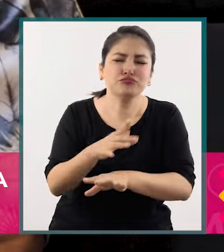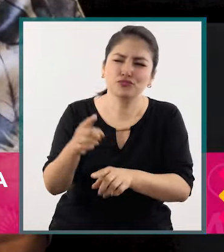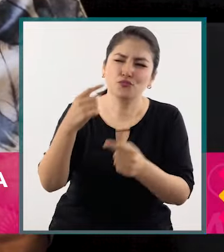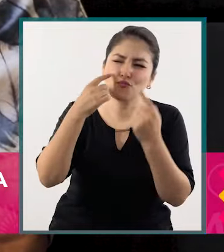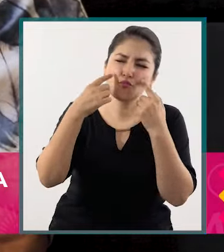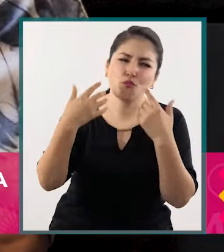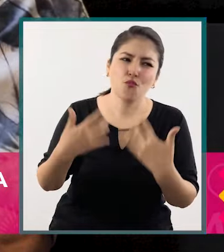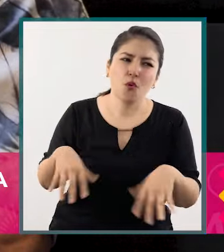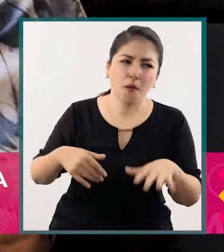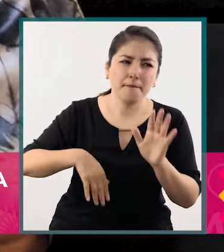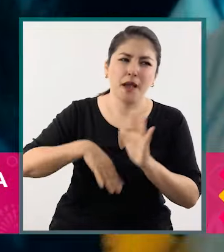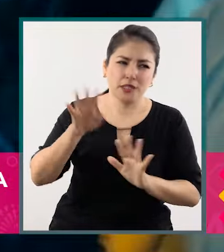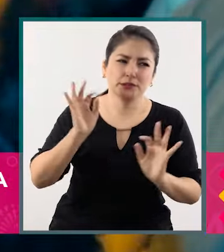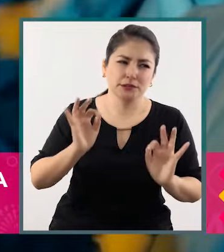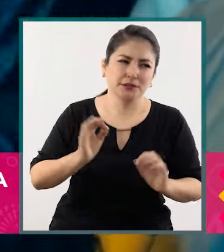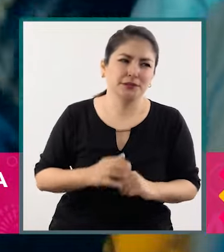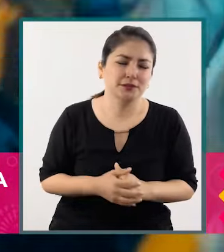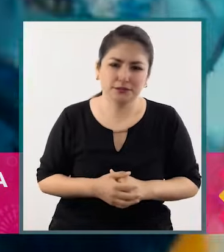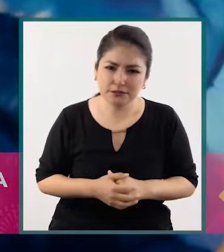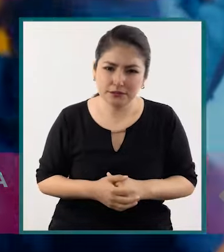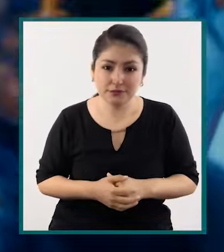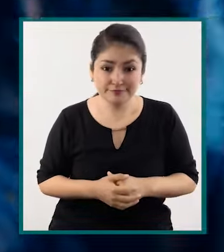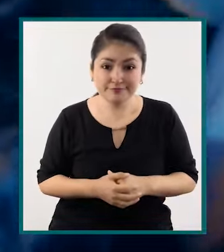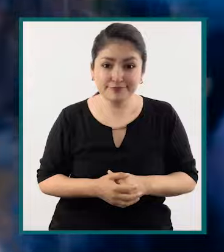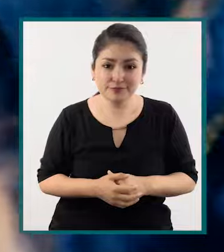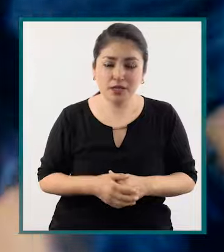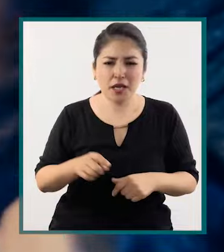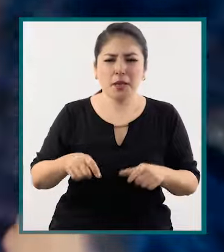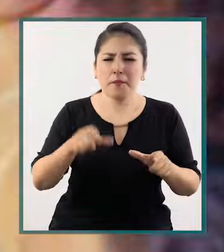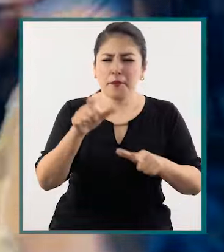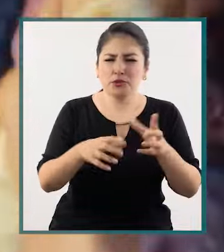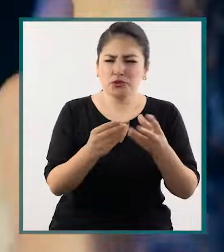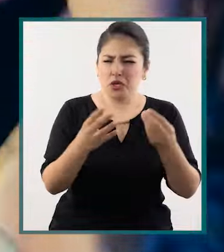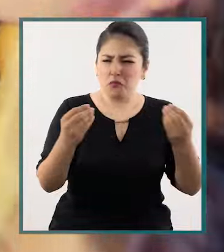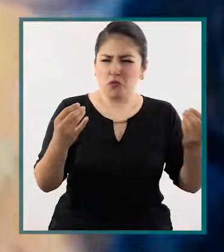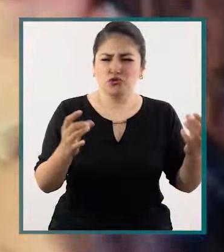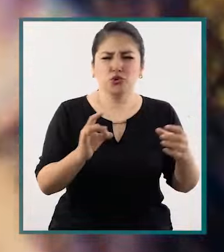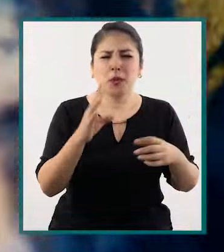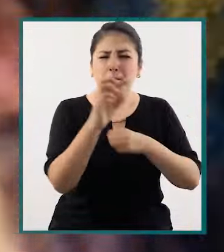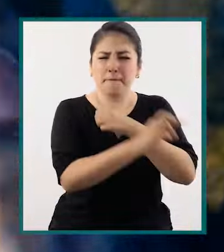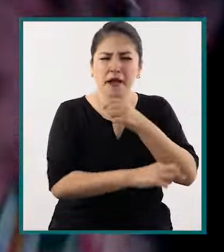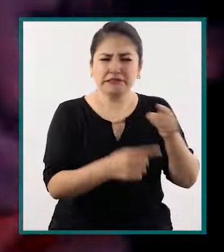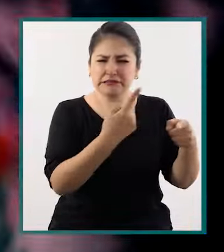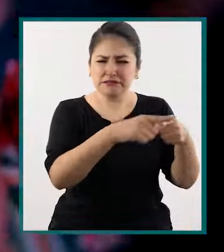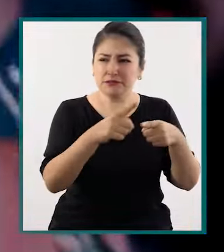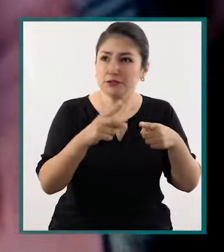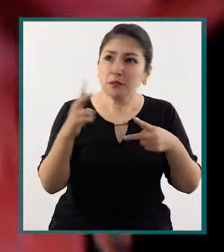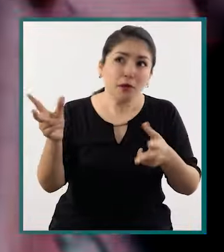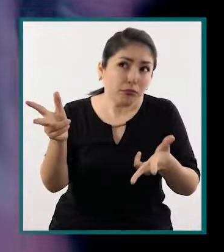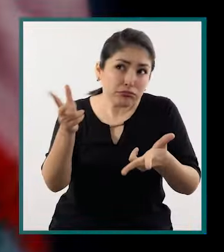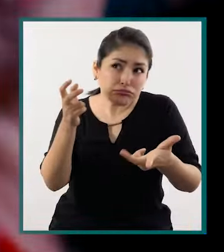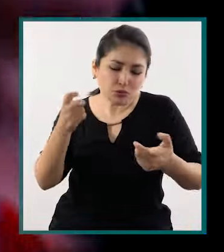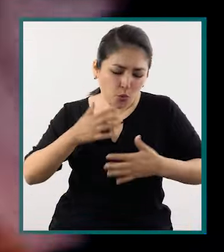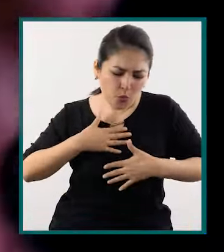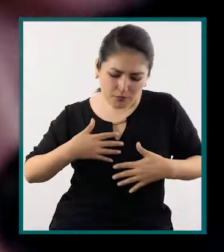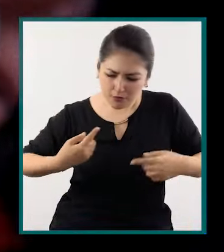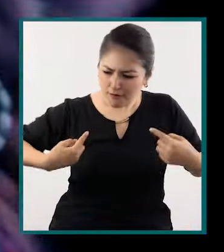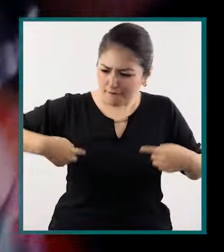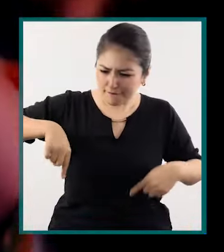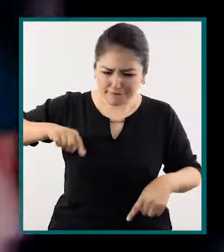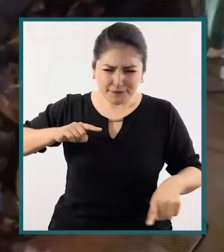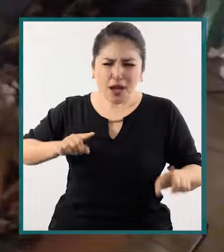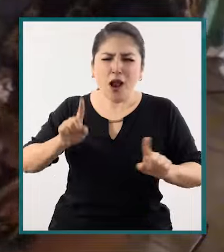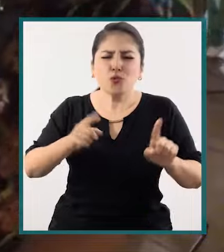porque canta hermoso. A ella no le sorprende que extranjeros se animen a mover el cuerpo con su alucinante ritmo. Tampoco